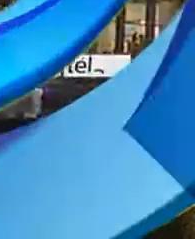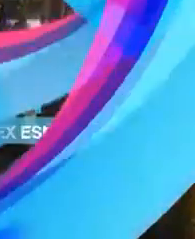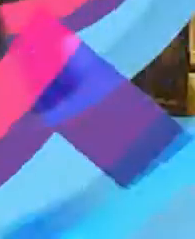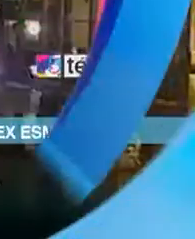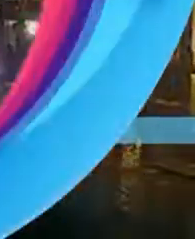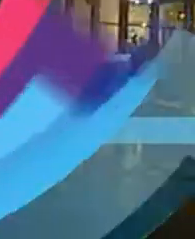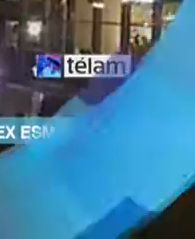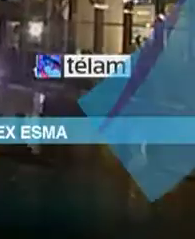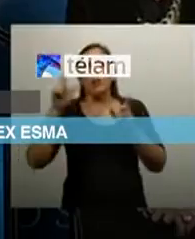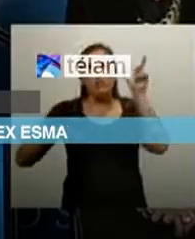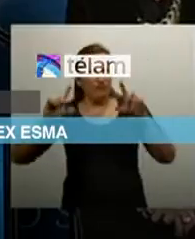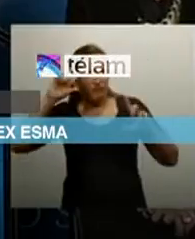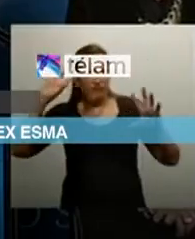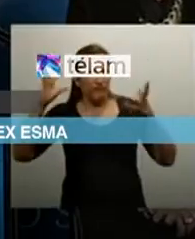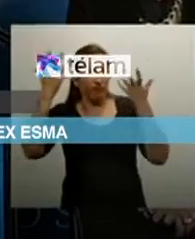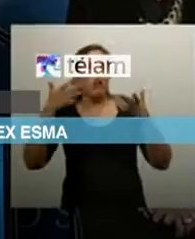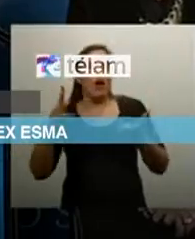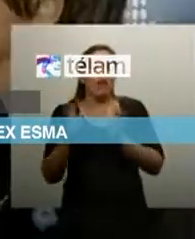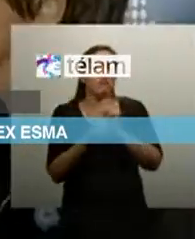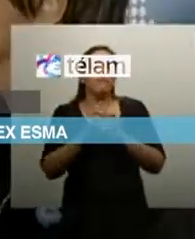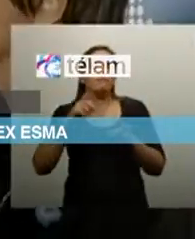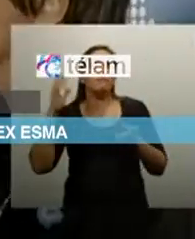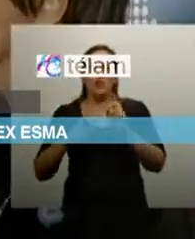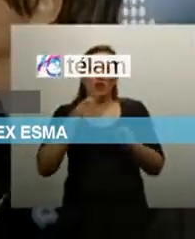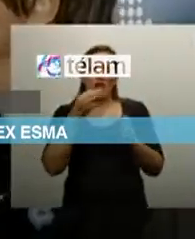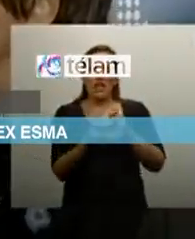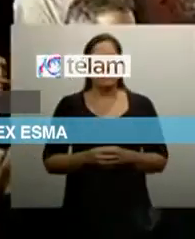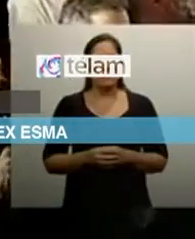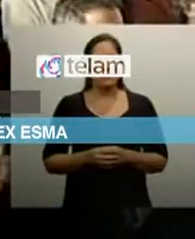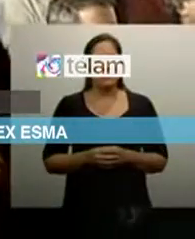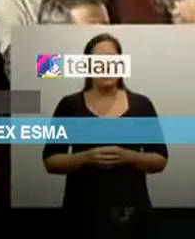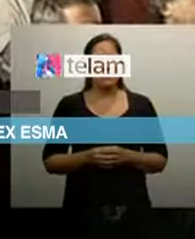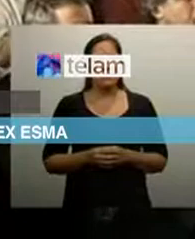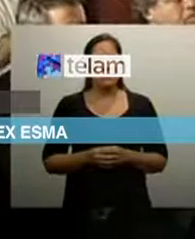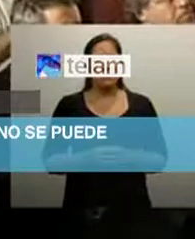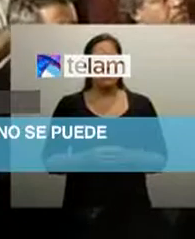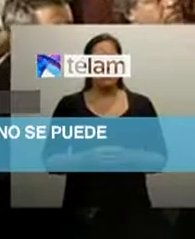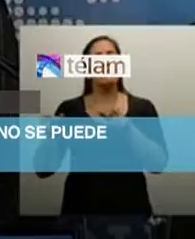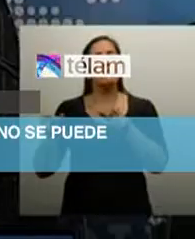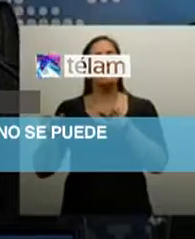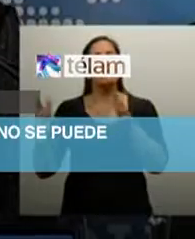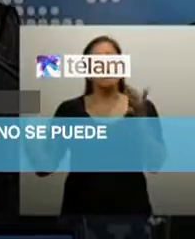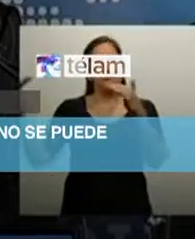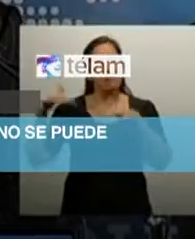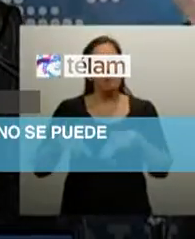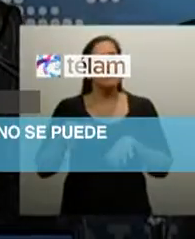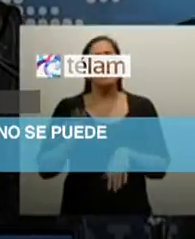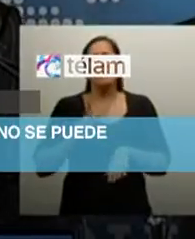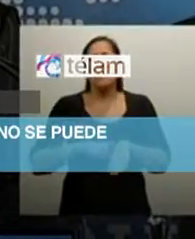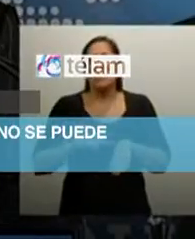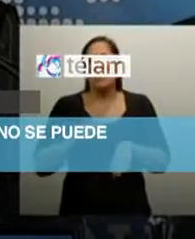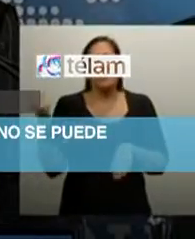Cristina Fernández inauguró el Museo de Malvinas en el predio de la ex-ESMA, que concientizará sobre la soberanía argentina. La presidenta aseguró que la historia no se